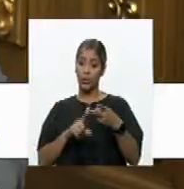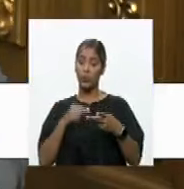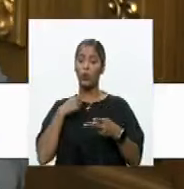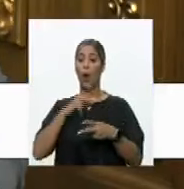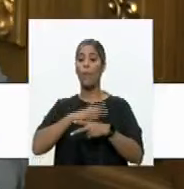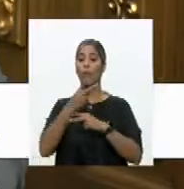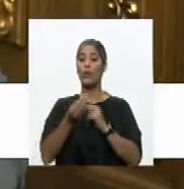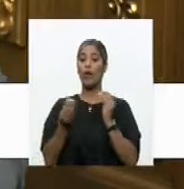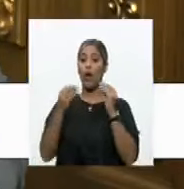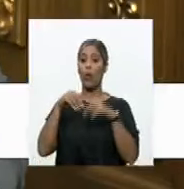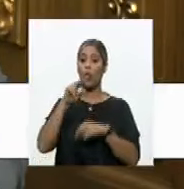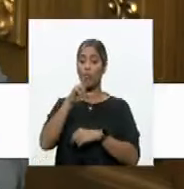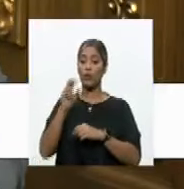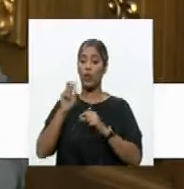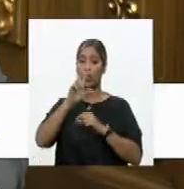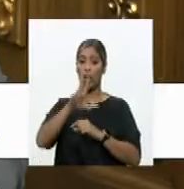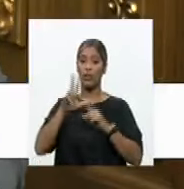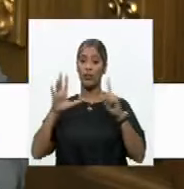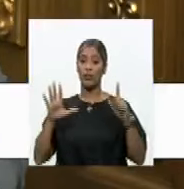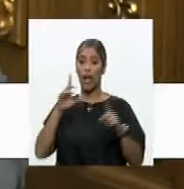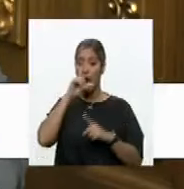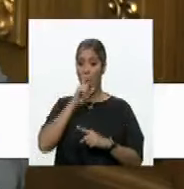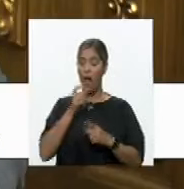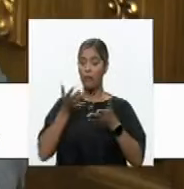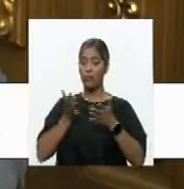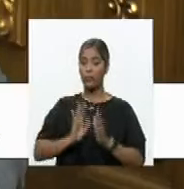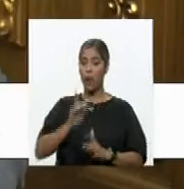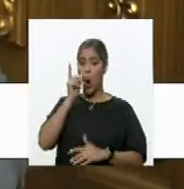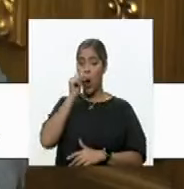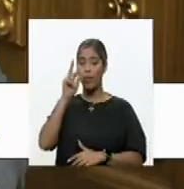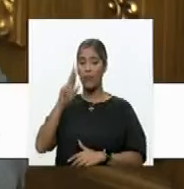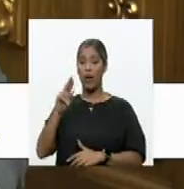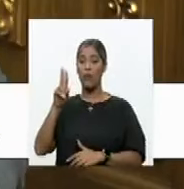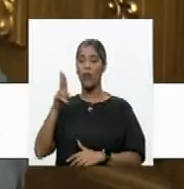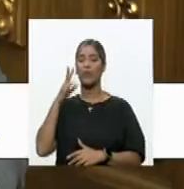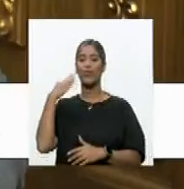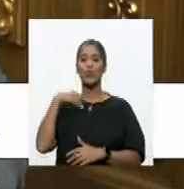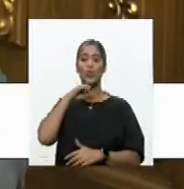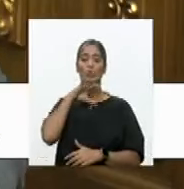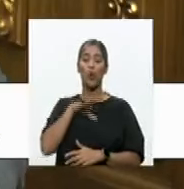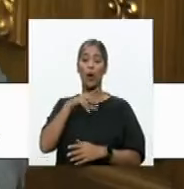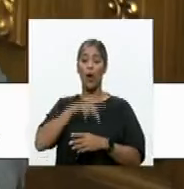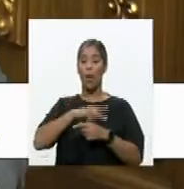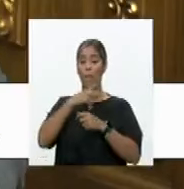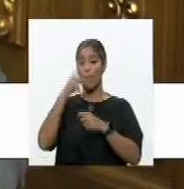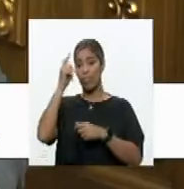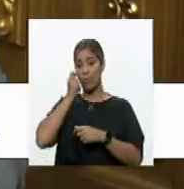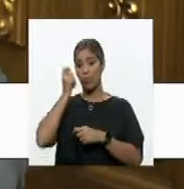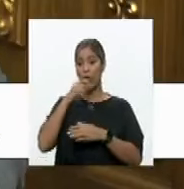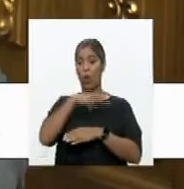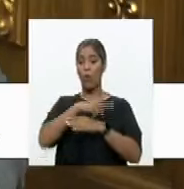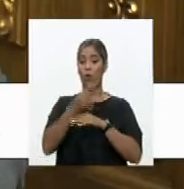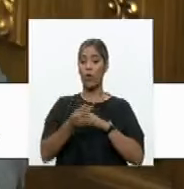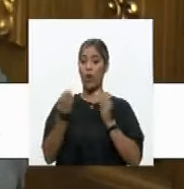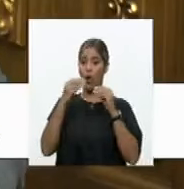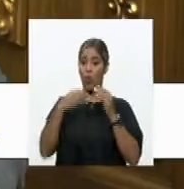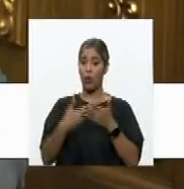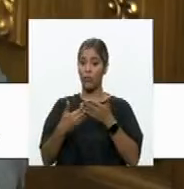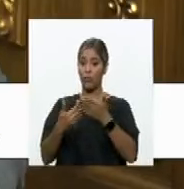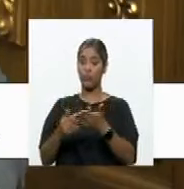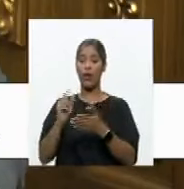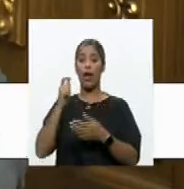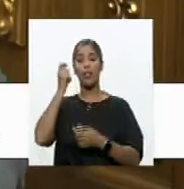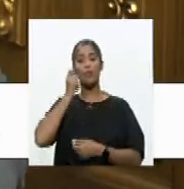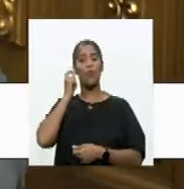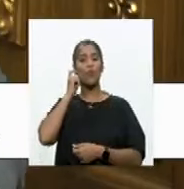de los 236 años del natalicio de Rafael Urdaneta. El diputado William Benavides presentó el proyecto de acuerdo y la diputada María León ejerció el derecho de